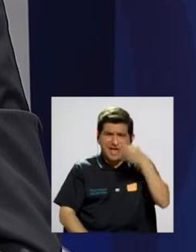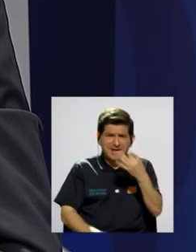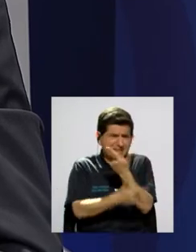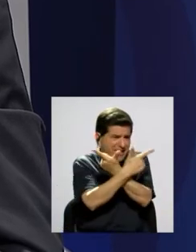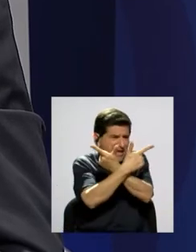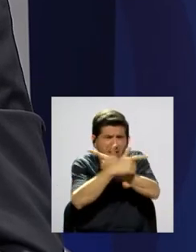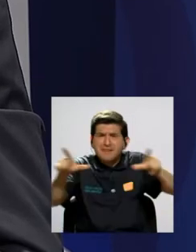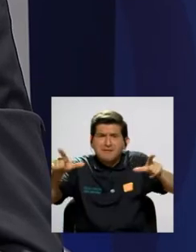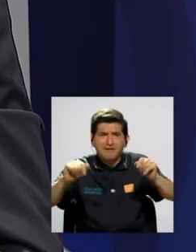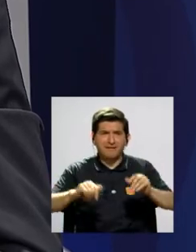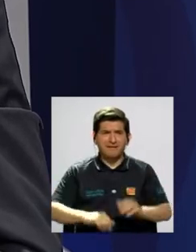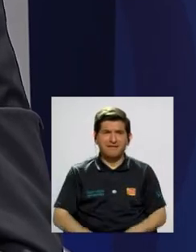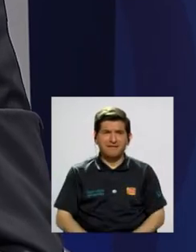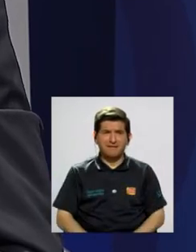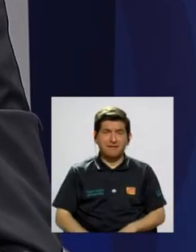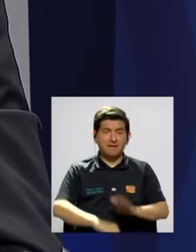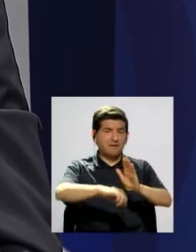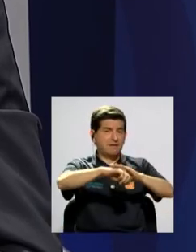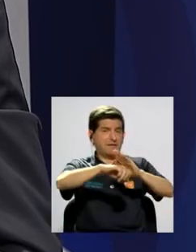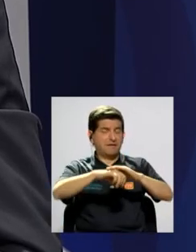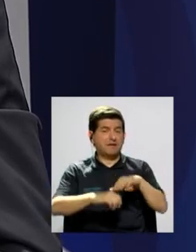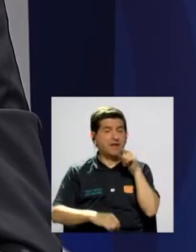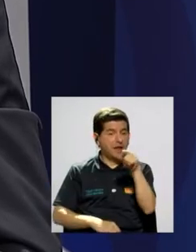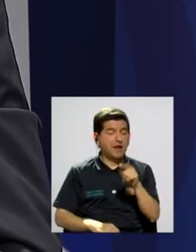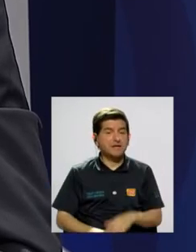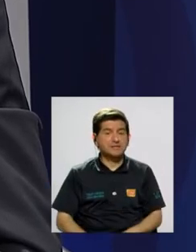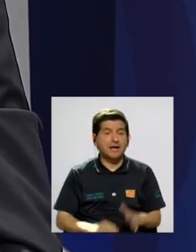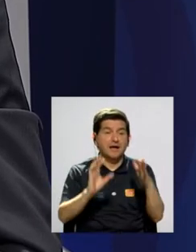liberales que son las que permiten ese encuentro